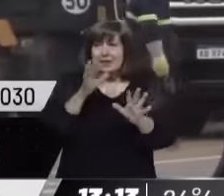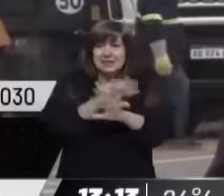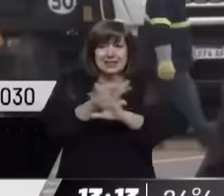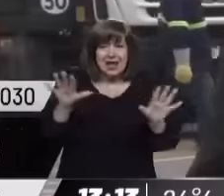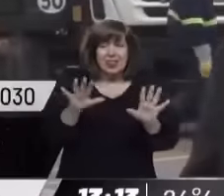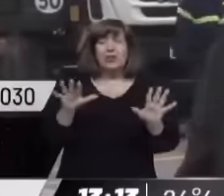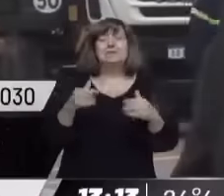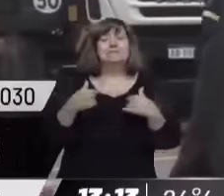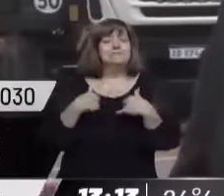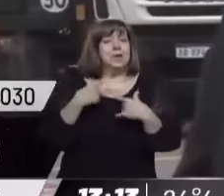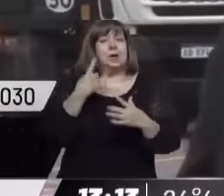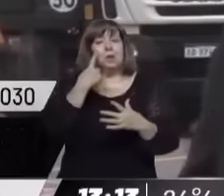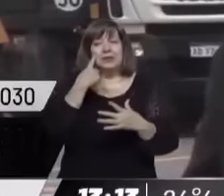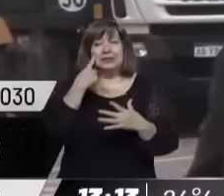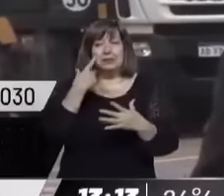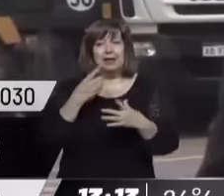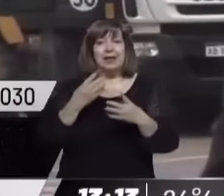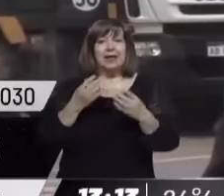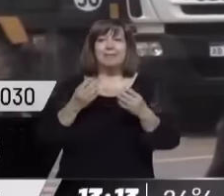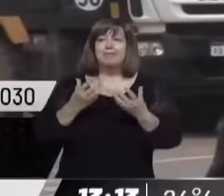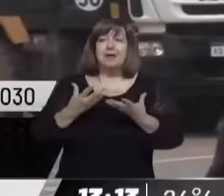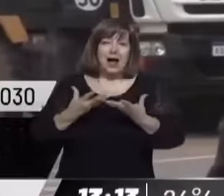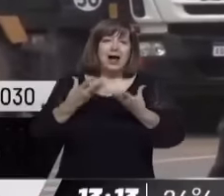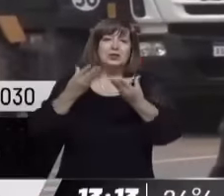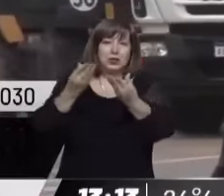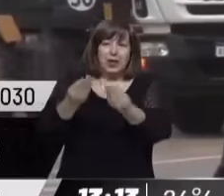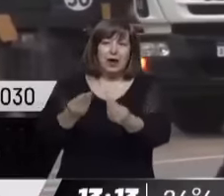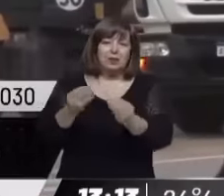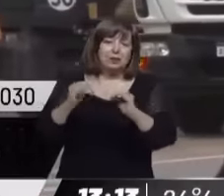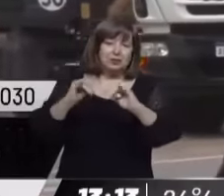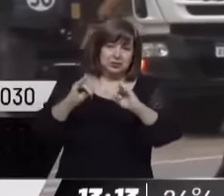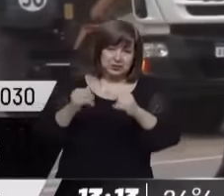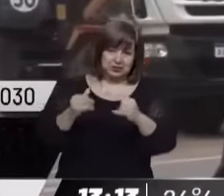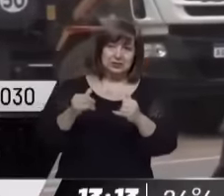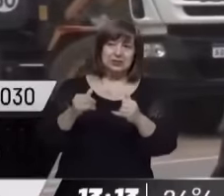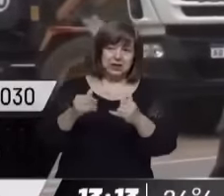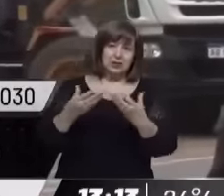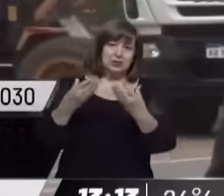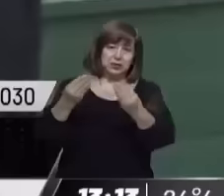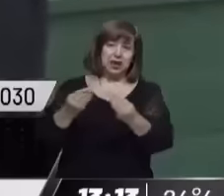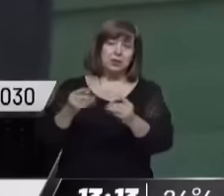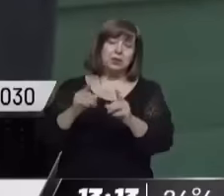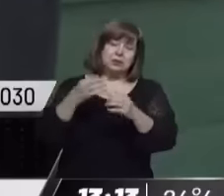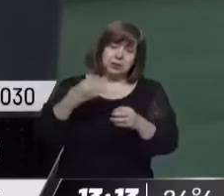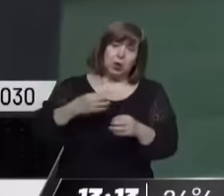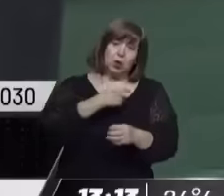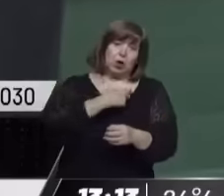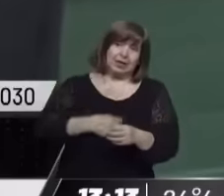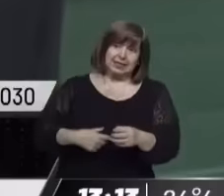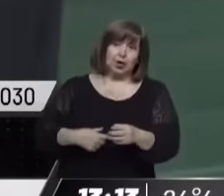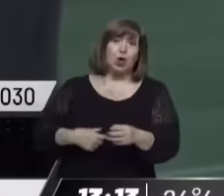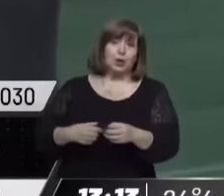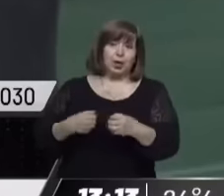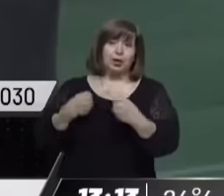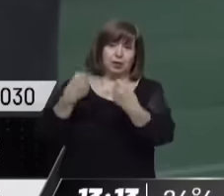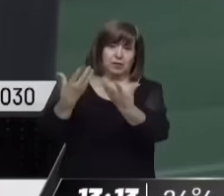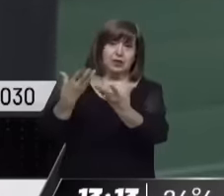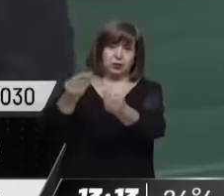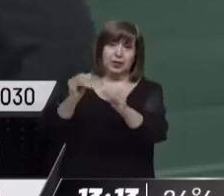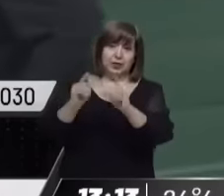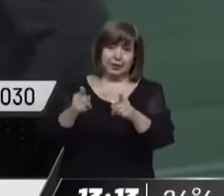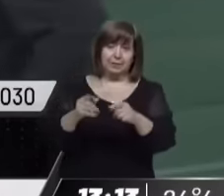y realmente entendemos que estos productores van a tener que tener algún tipo de asistencia de parte del Estado. Y ha hecho mucho daño, esto